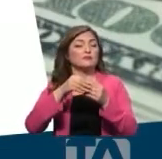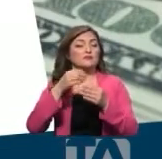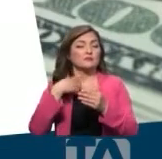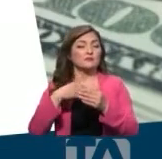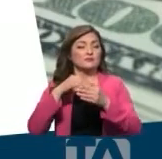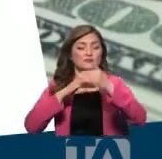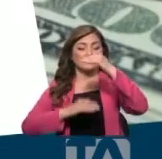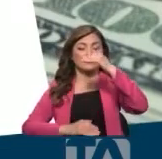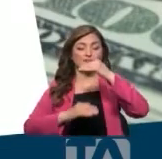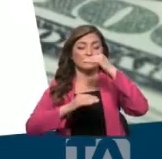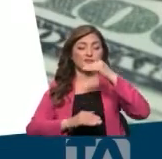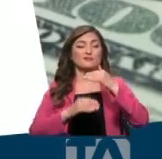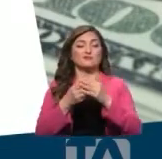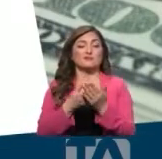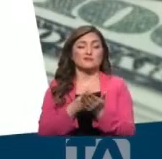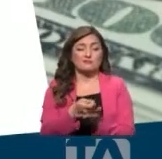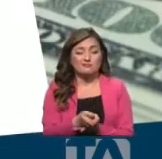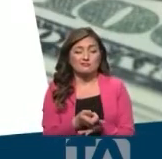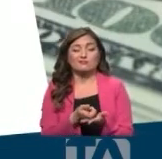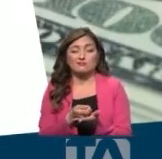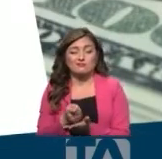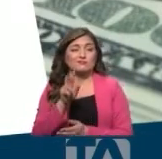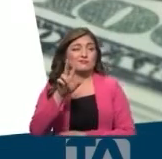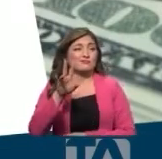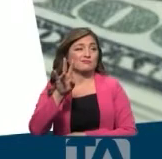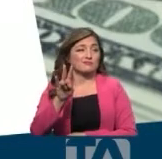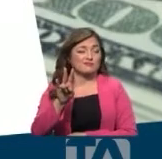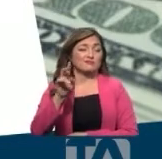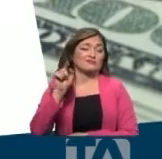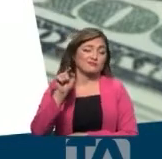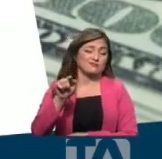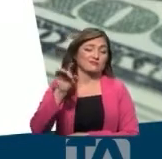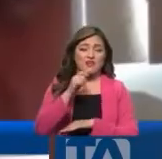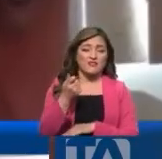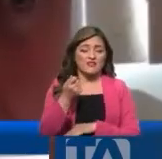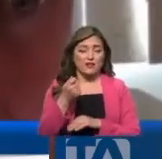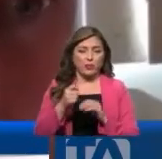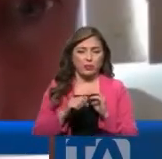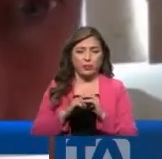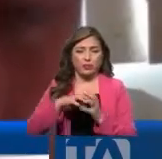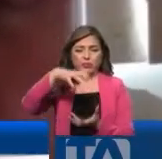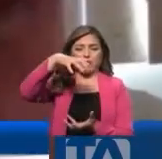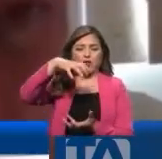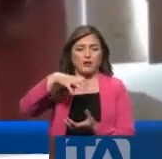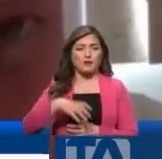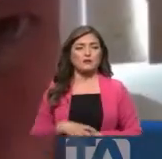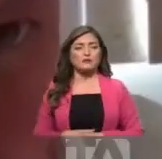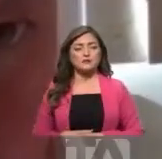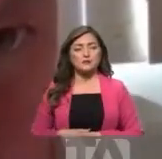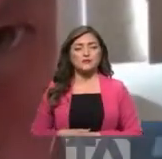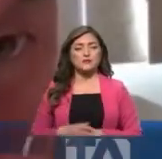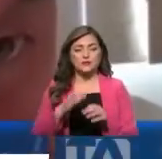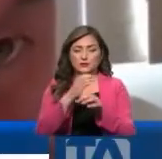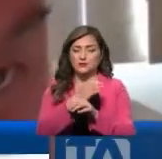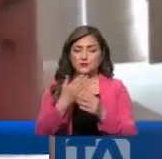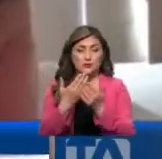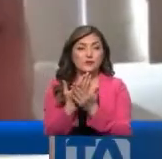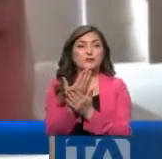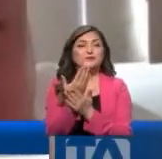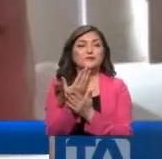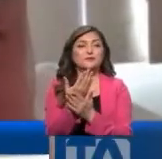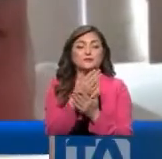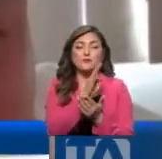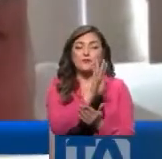a 500 millones, pero ellos ponen como subsidio a los combustibles un dato de hace 3 años, 2,000 millones de dólares, ¿no?, para inflar ese